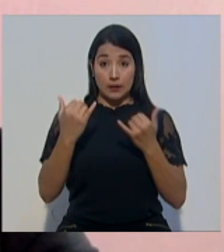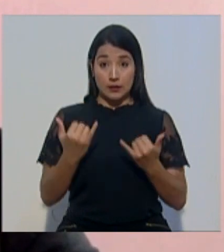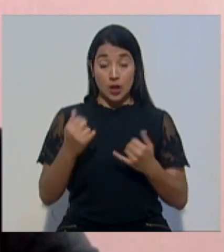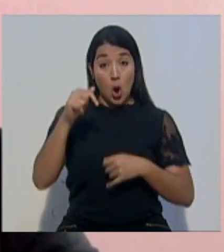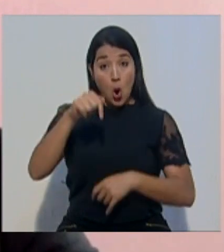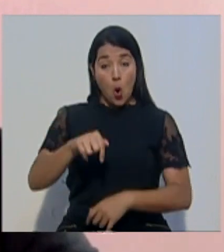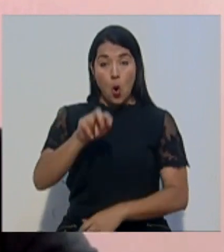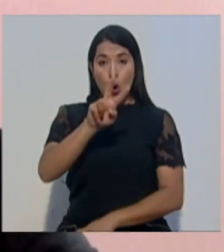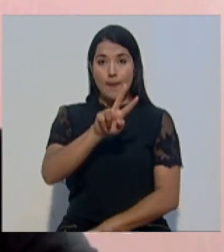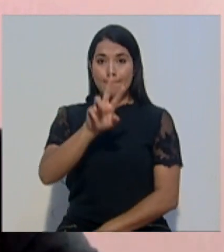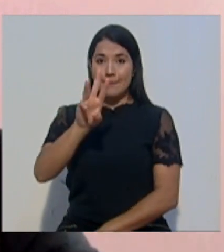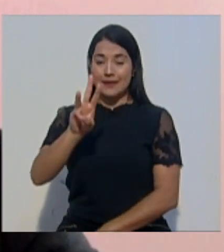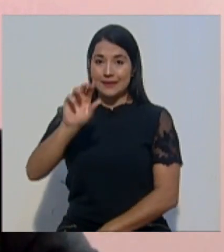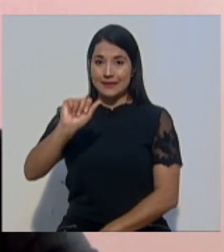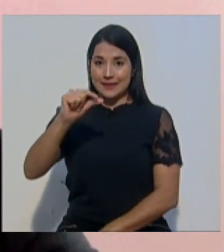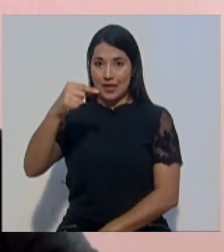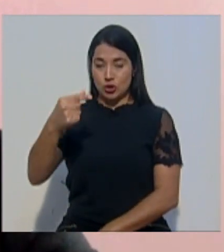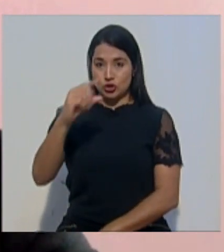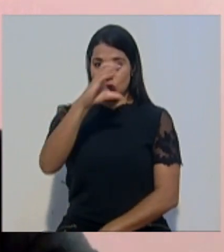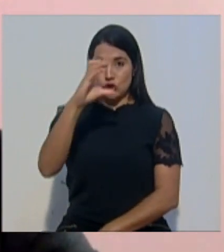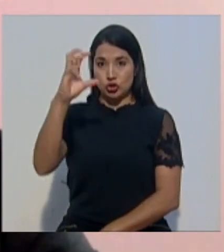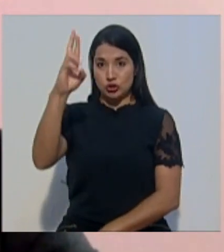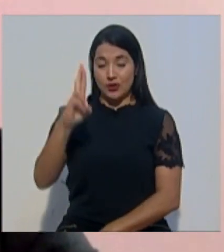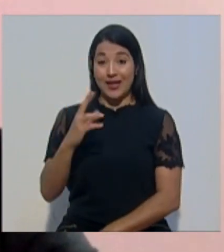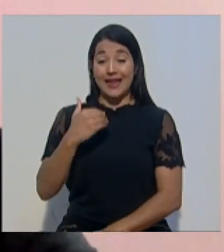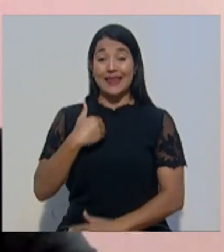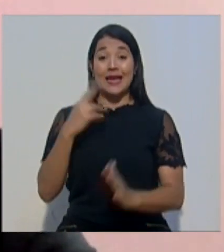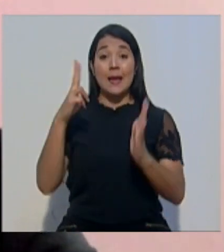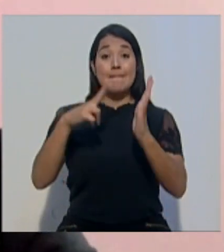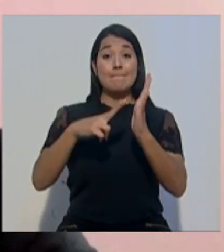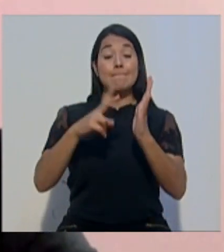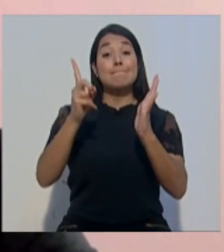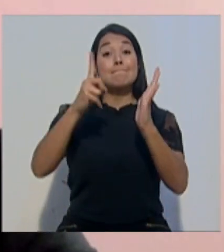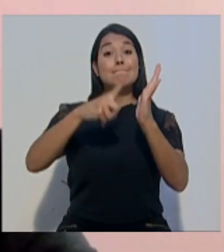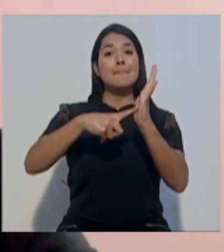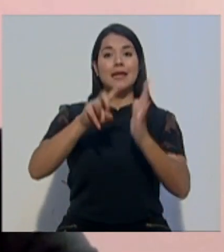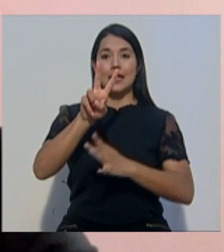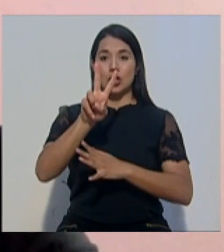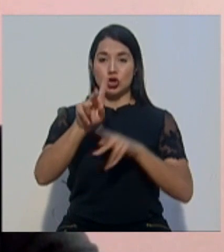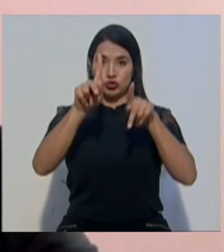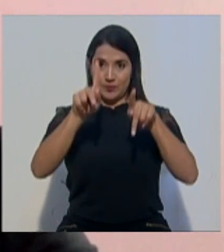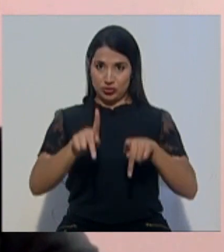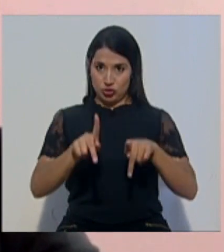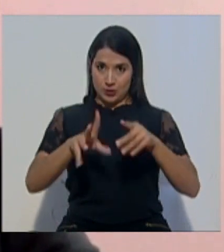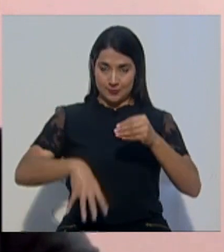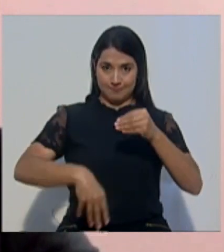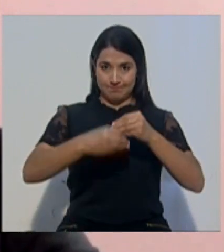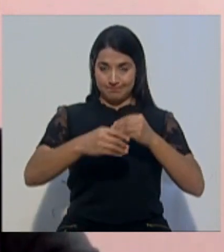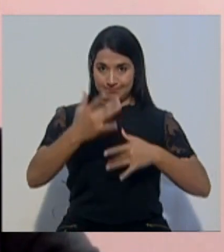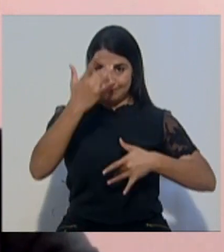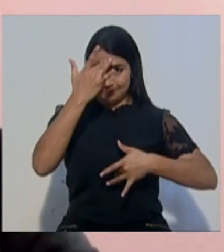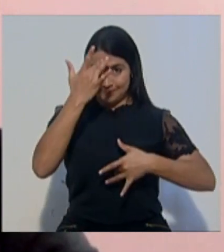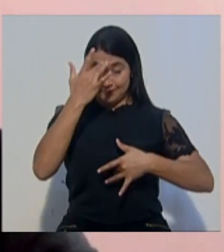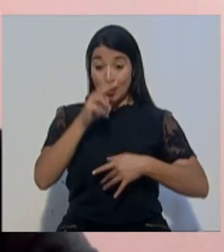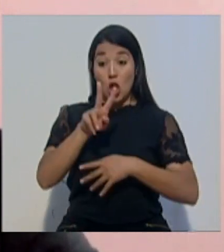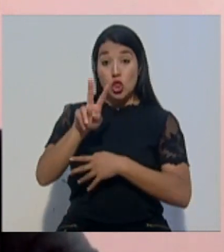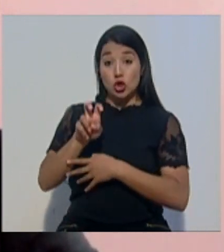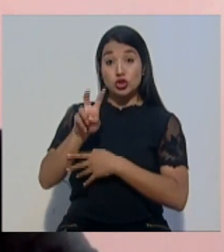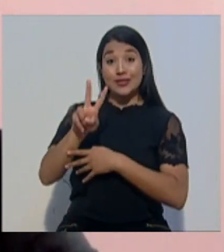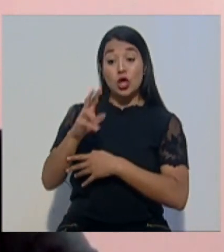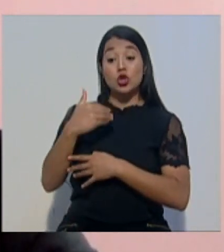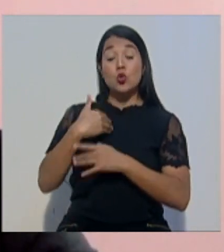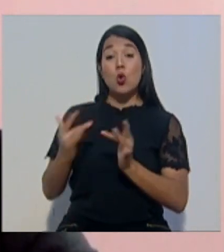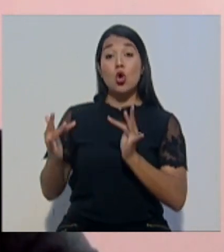26 de agosto, el país registra 1.002 casos nuevos de COVID-19, de los cuales 202 son por